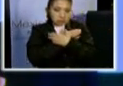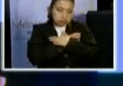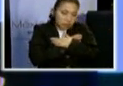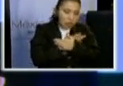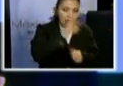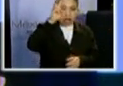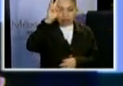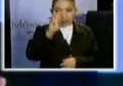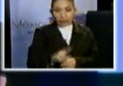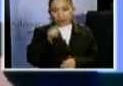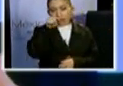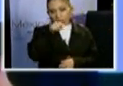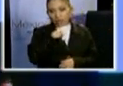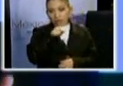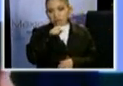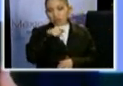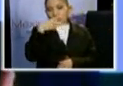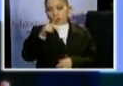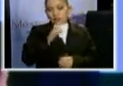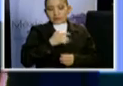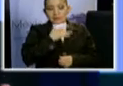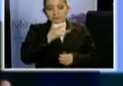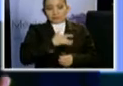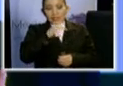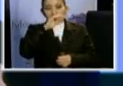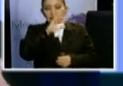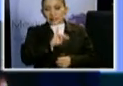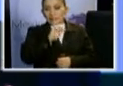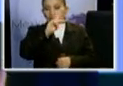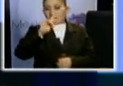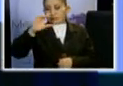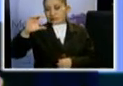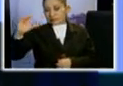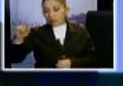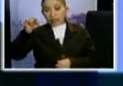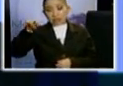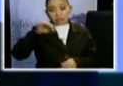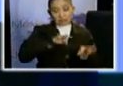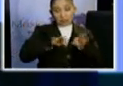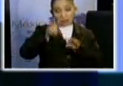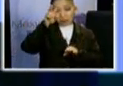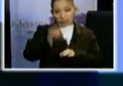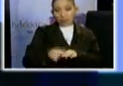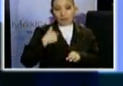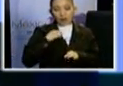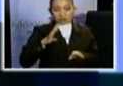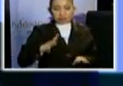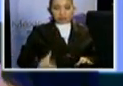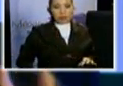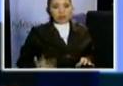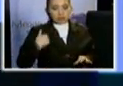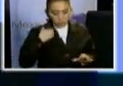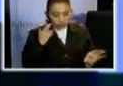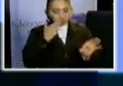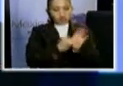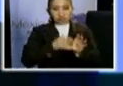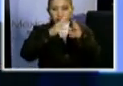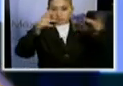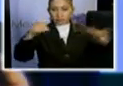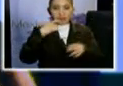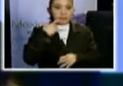y realmente ese es el espíritu de la IPCC, porque la gente realmente trabaja por el orgullo de ser parte de este